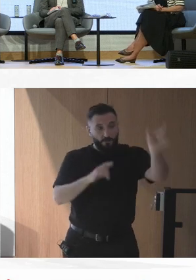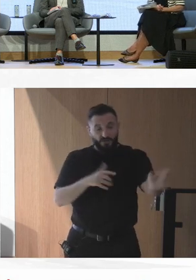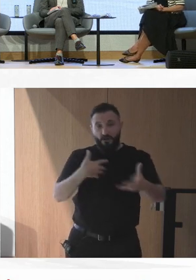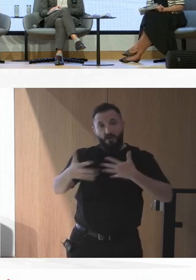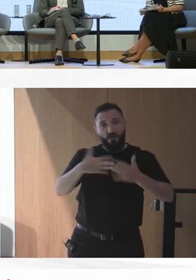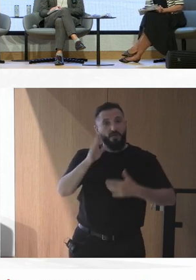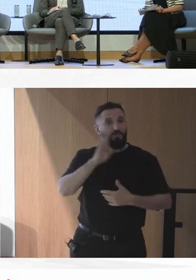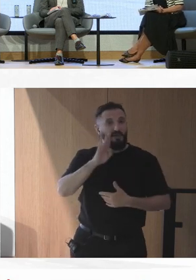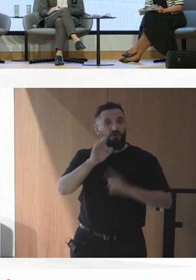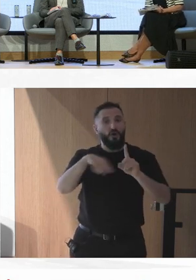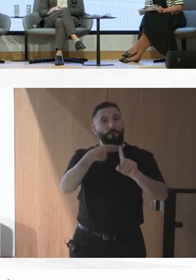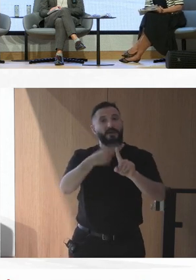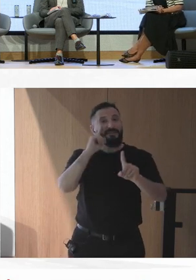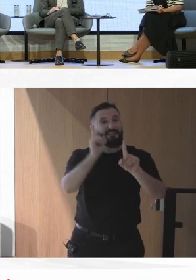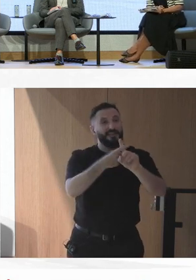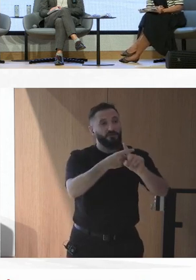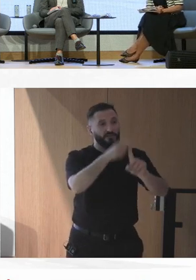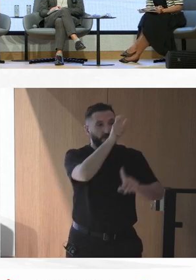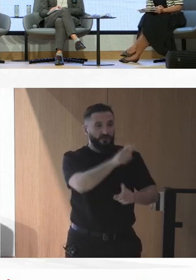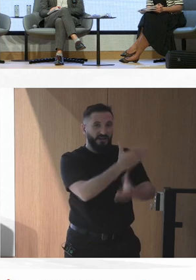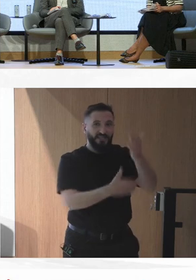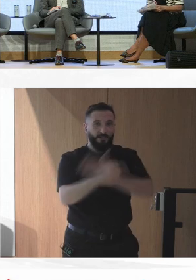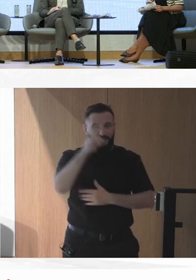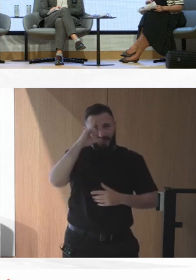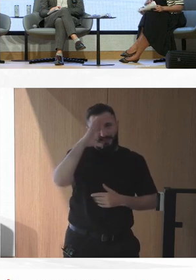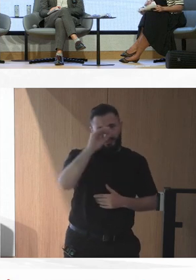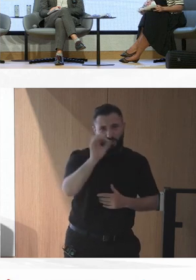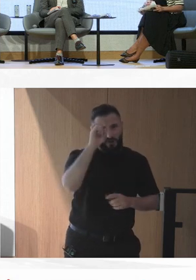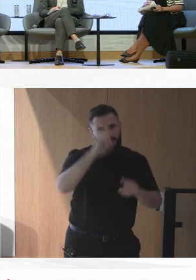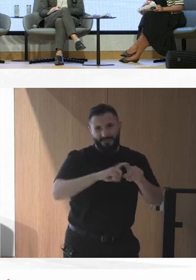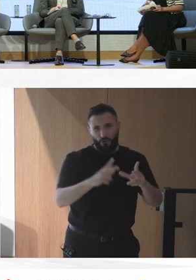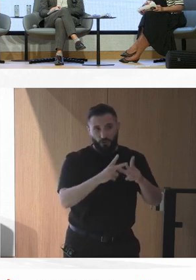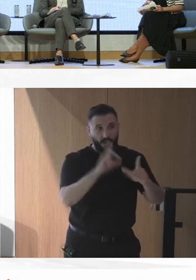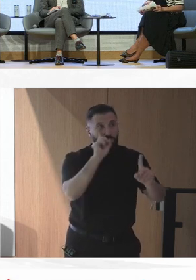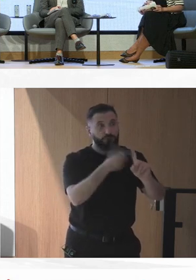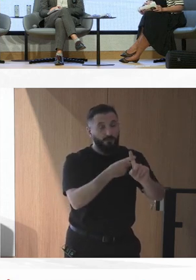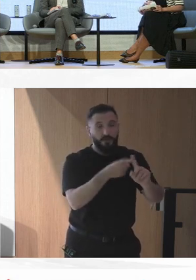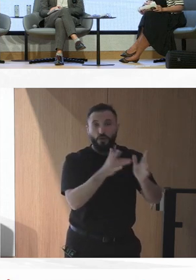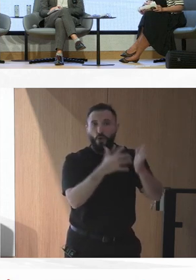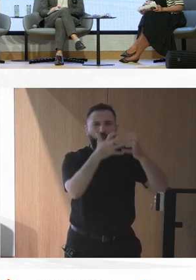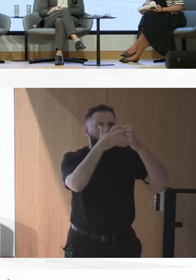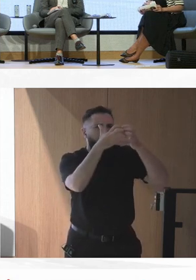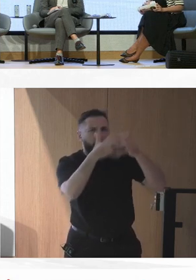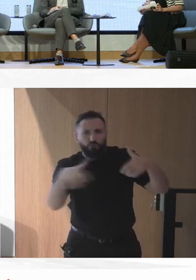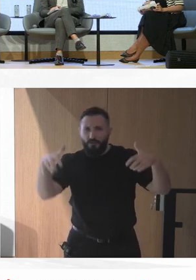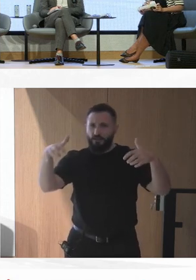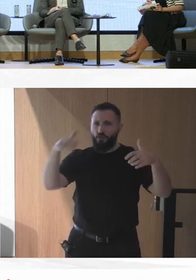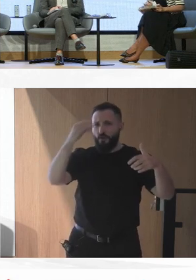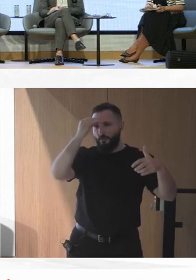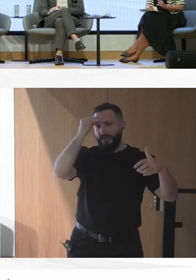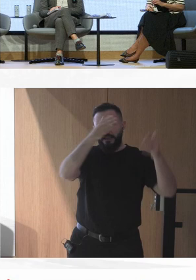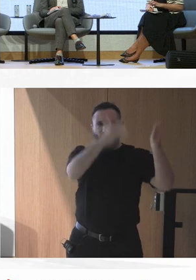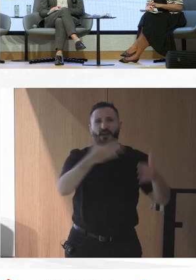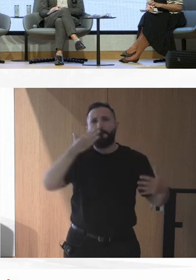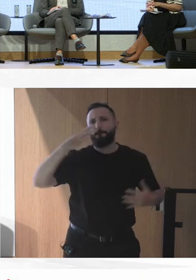se le diagnostica una discapacidad intelectual y psicosocial, automáticamente, de manera sistemática y directa, se piensa que es